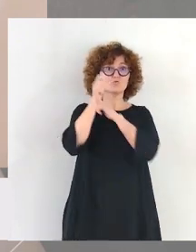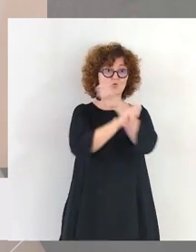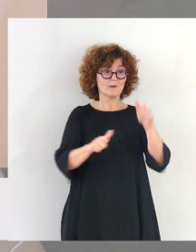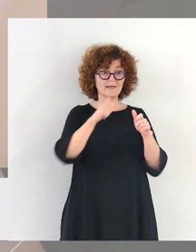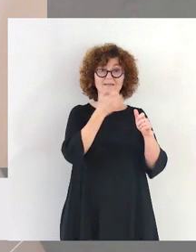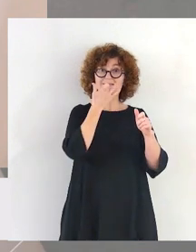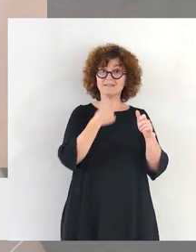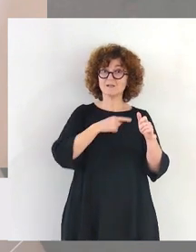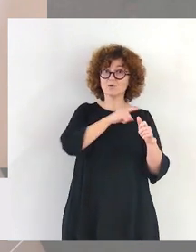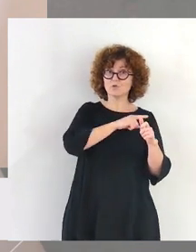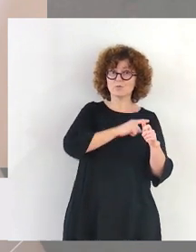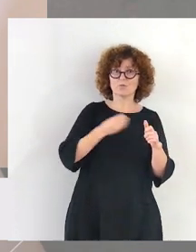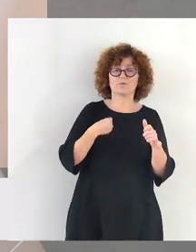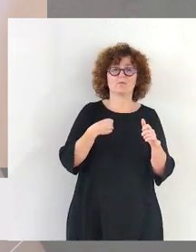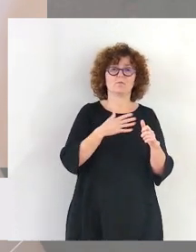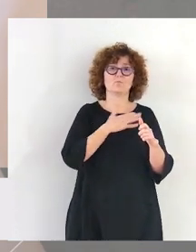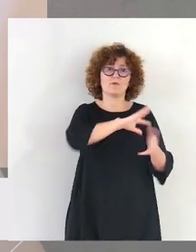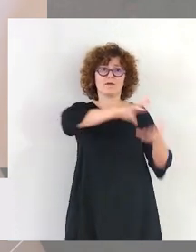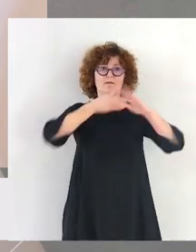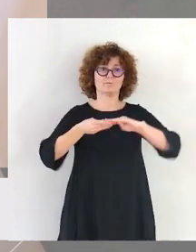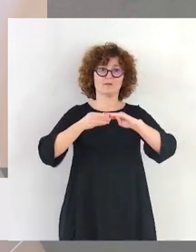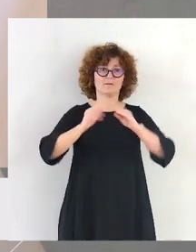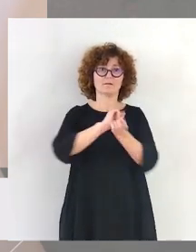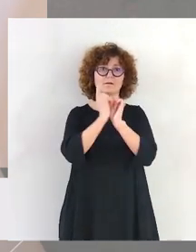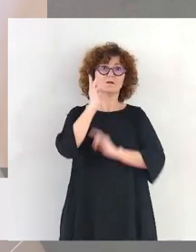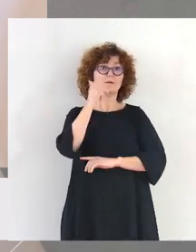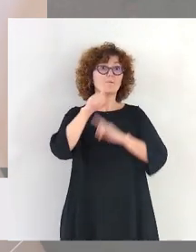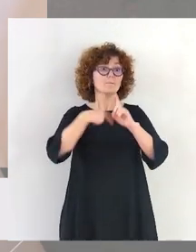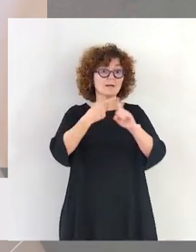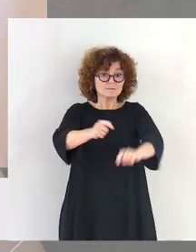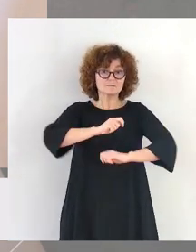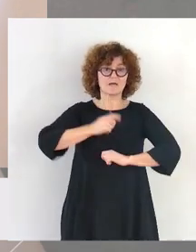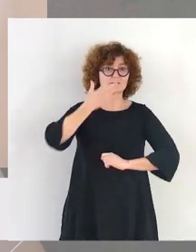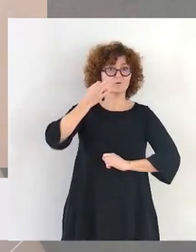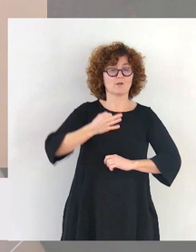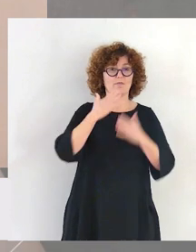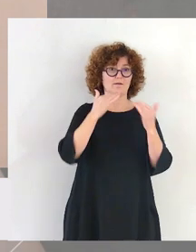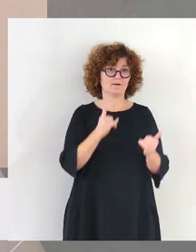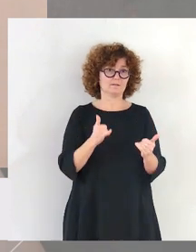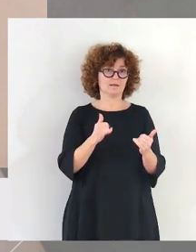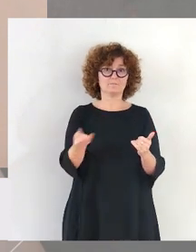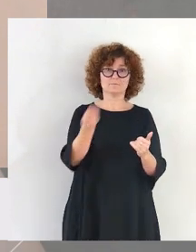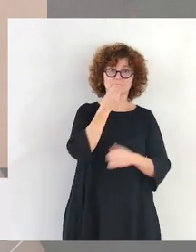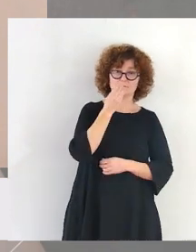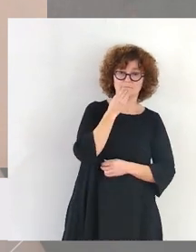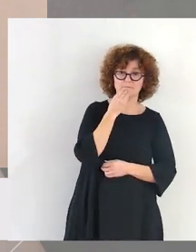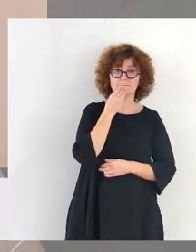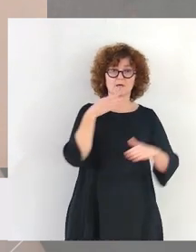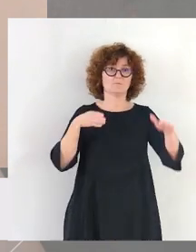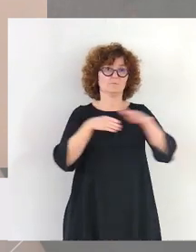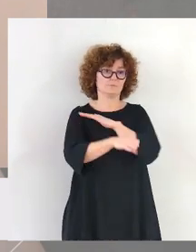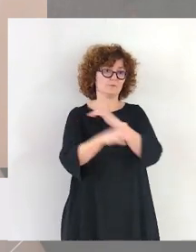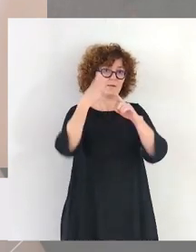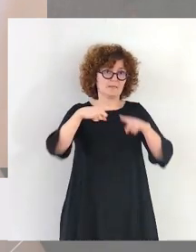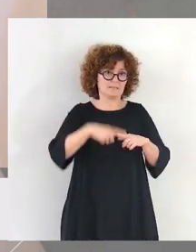solo nos permiten adaptarnos al cambio climático sino que aumentan nuestra seguridad energética alimentaria o de acceso a materias